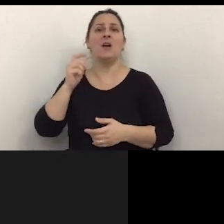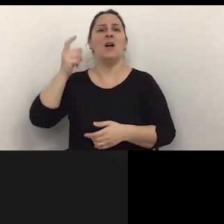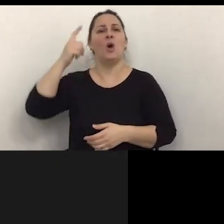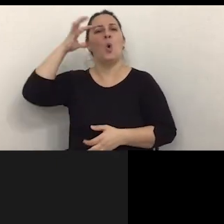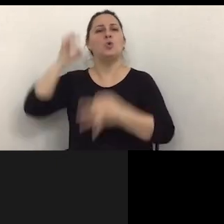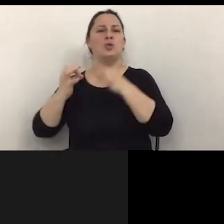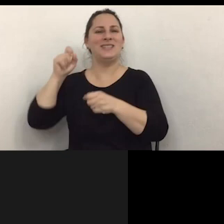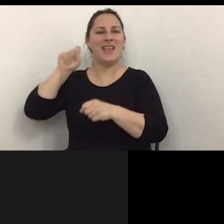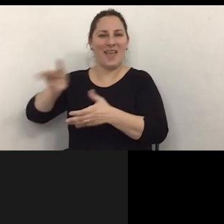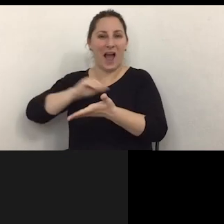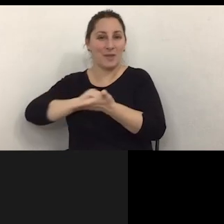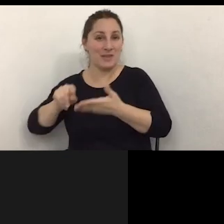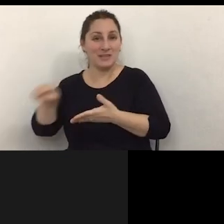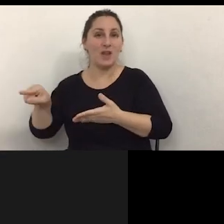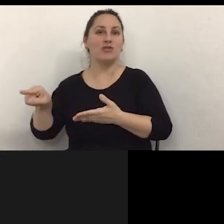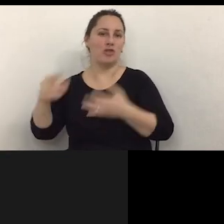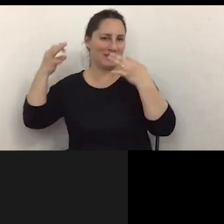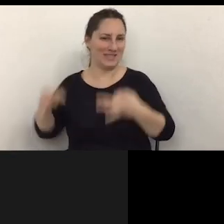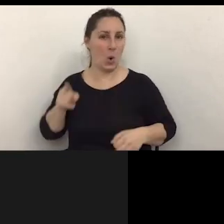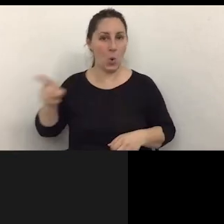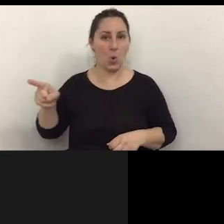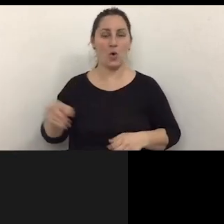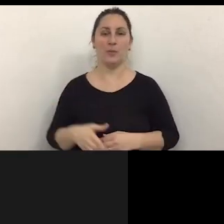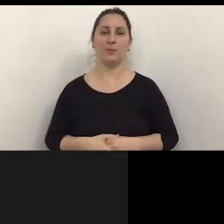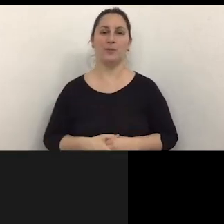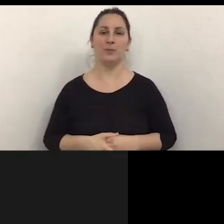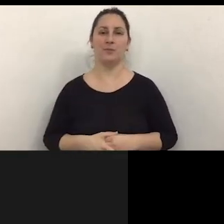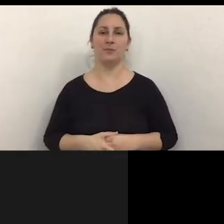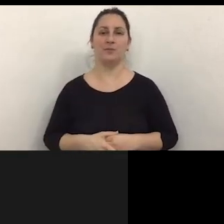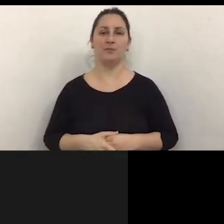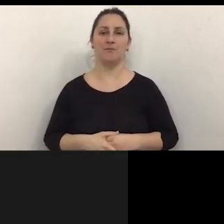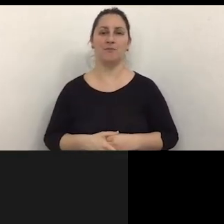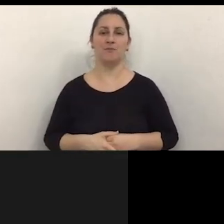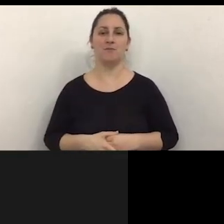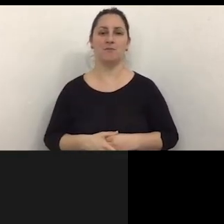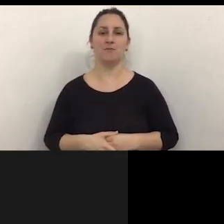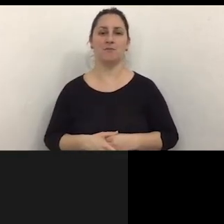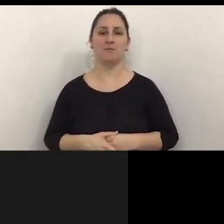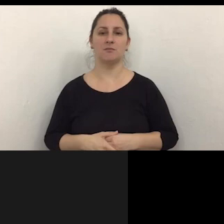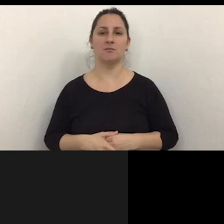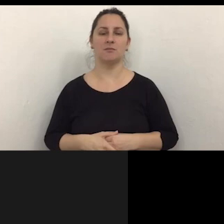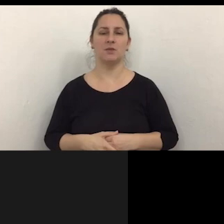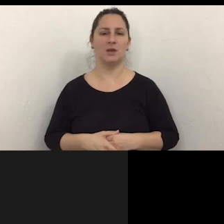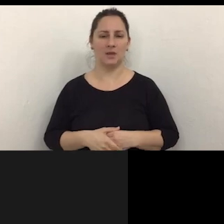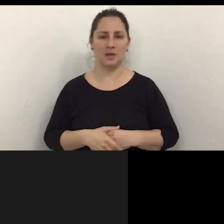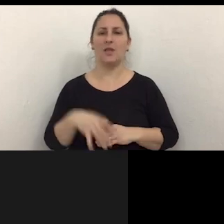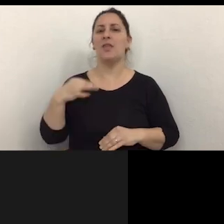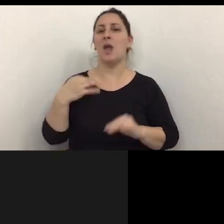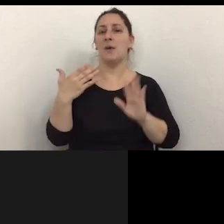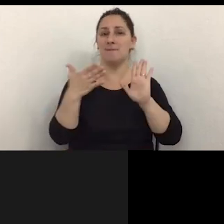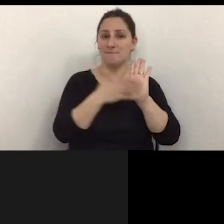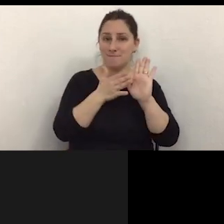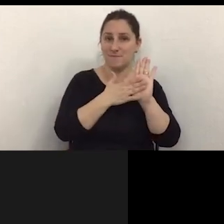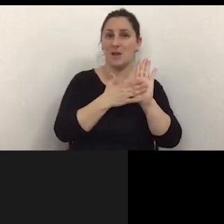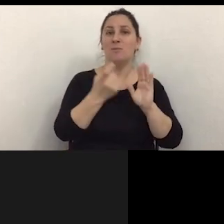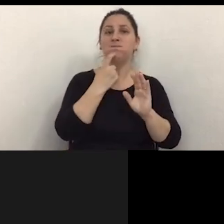el que tiene que acreditar primero las presunciones de la capacidad contributiva sobre el artículo